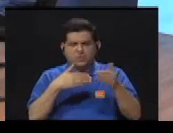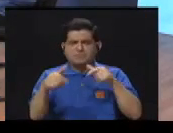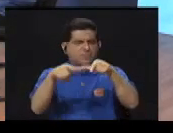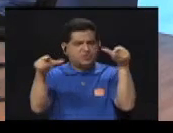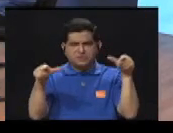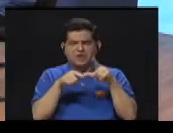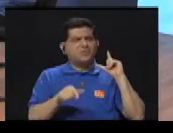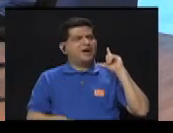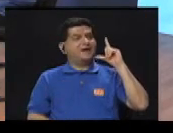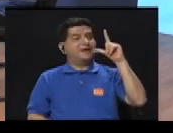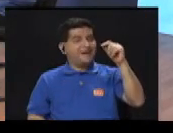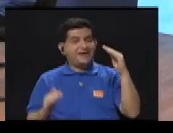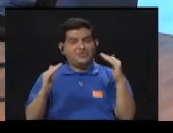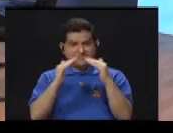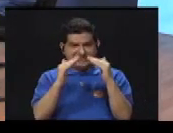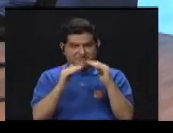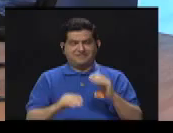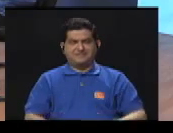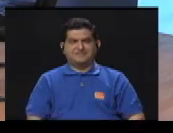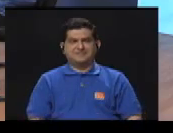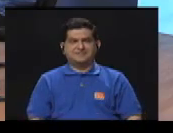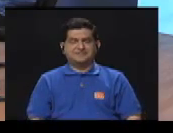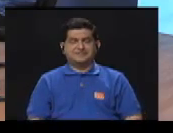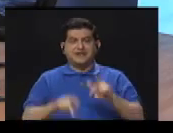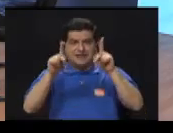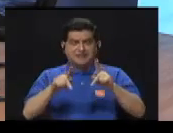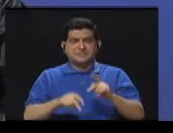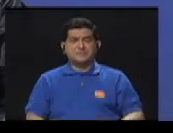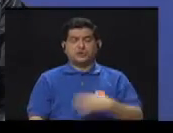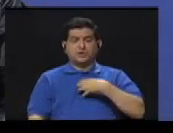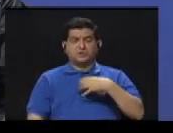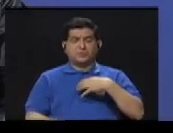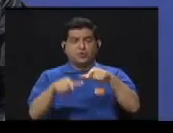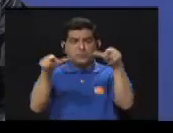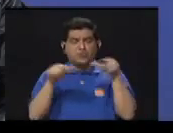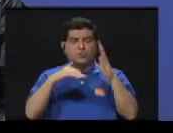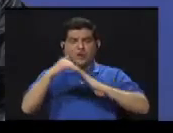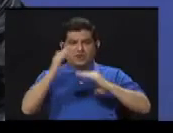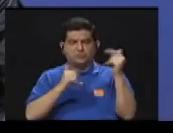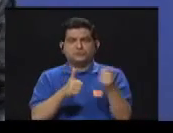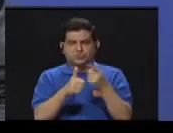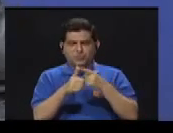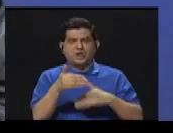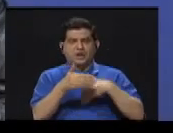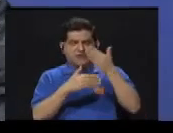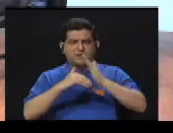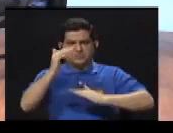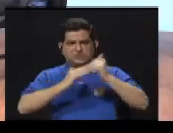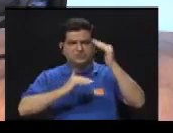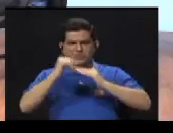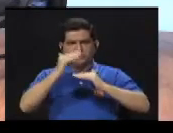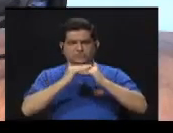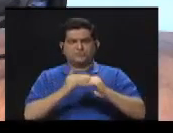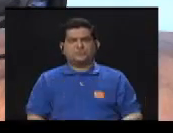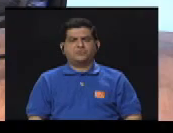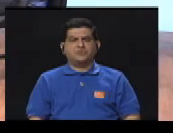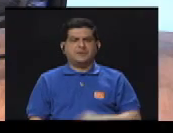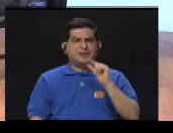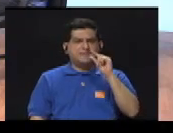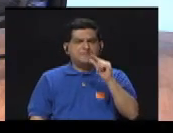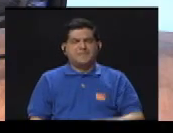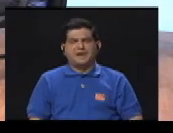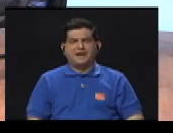que sea, en un lugar que es lejos de la casa de quien lo hace, ellos se construyen un lugar primero para vivir ahí y luego empiezan a construir la obra. Siempre se